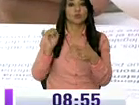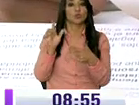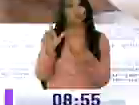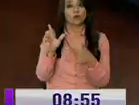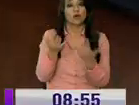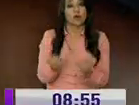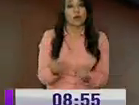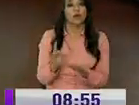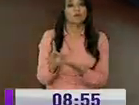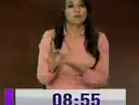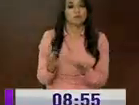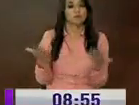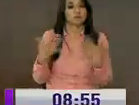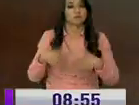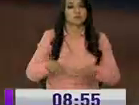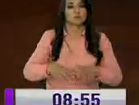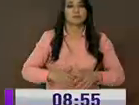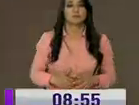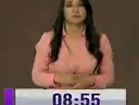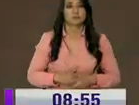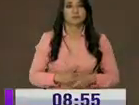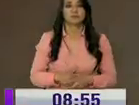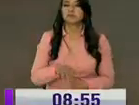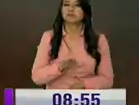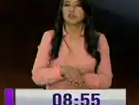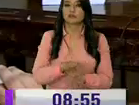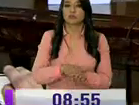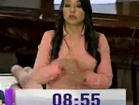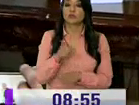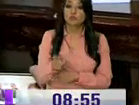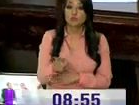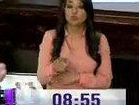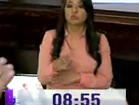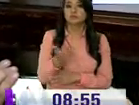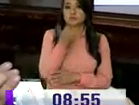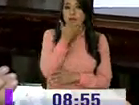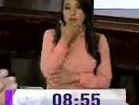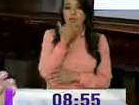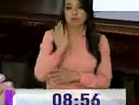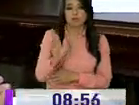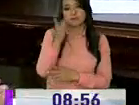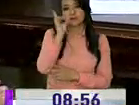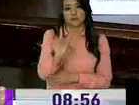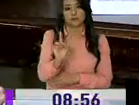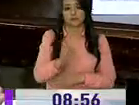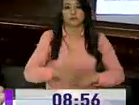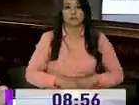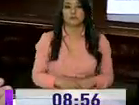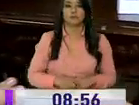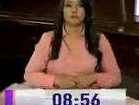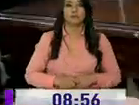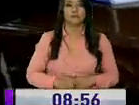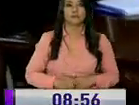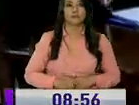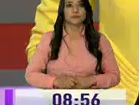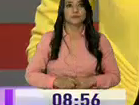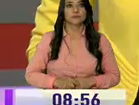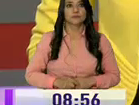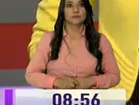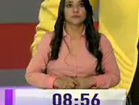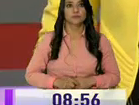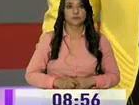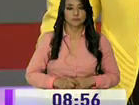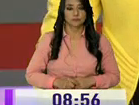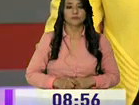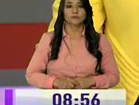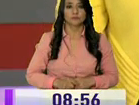hoy son removidos de sus cargos por supuesta negligencia manifiesta, informó Héctor Romero.